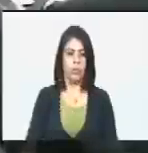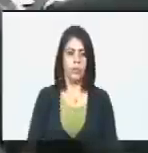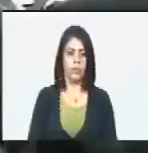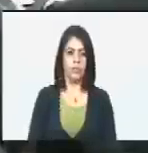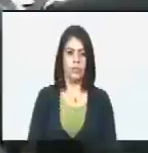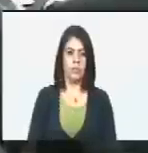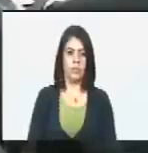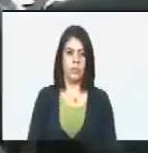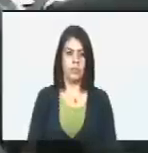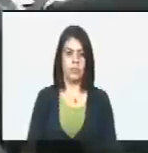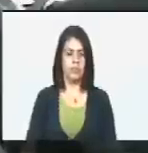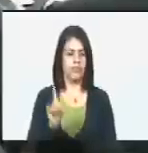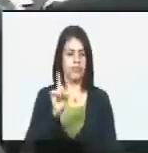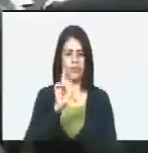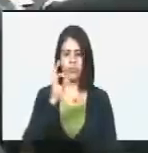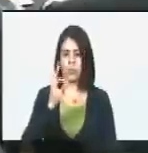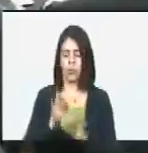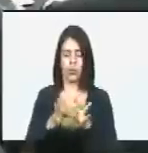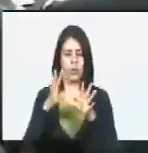es casualidad